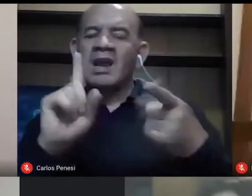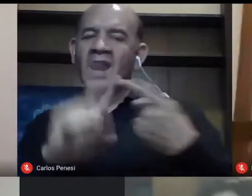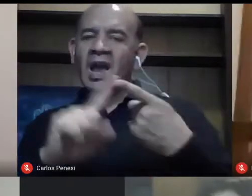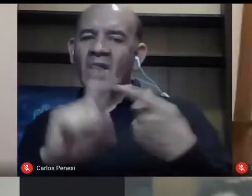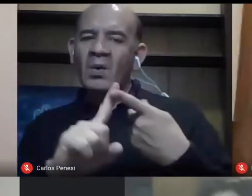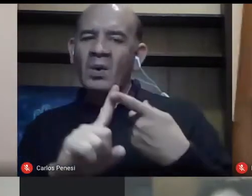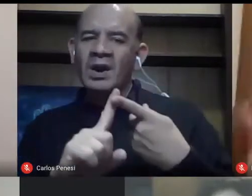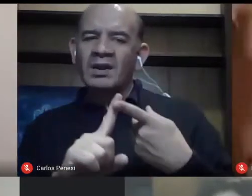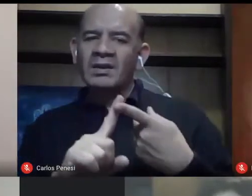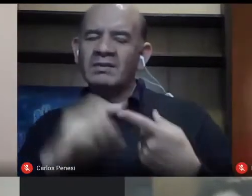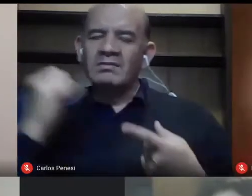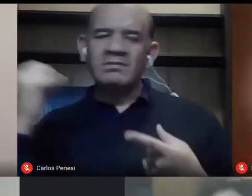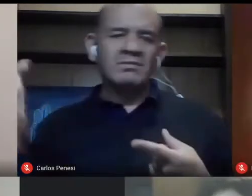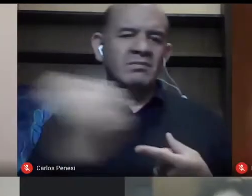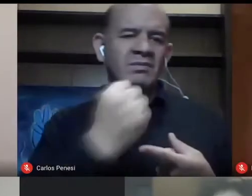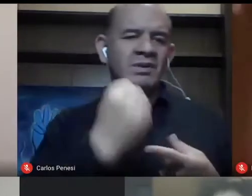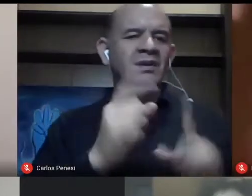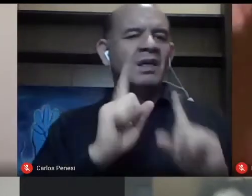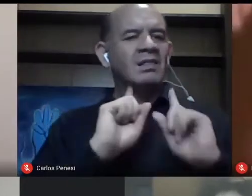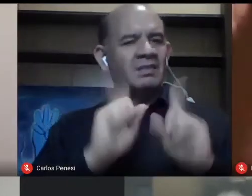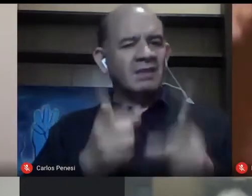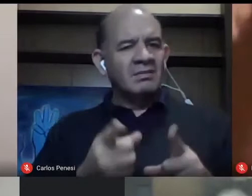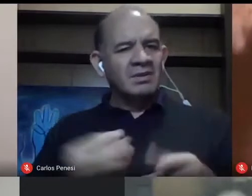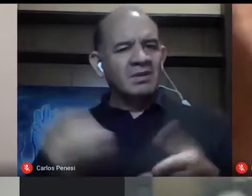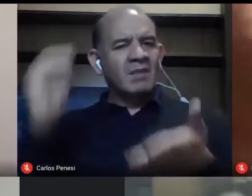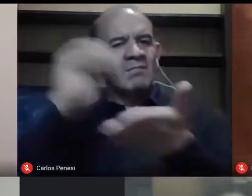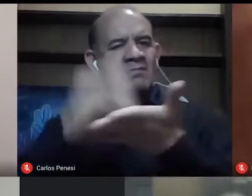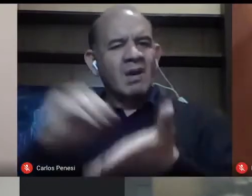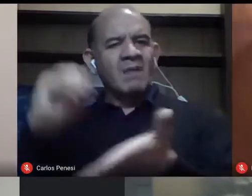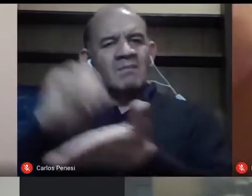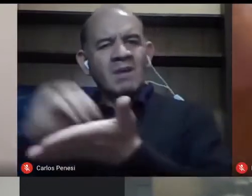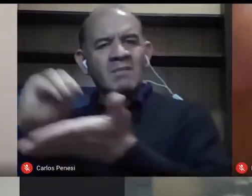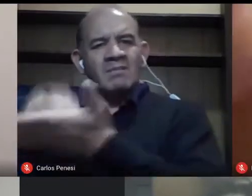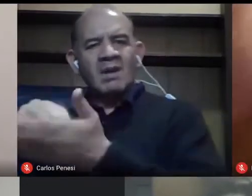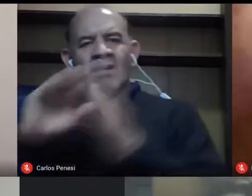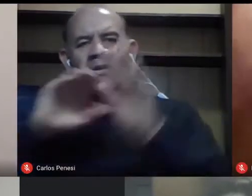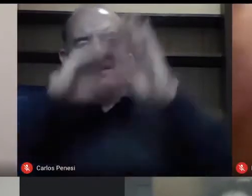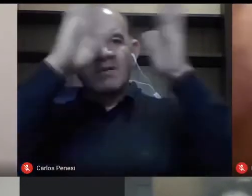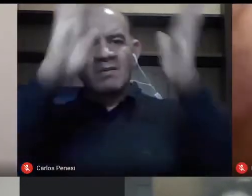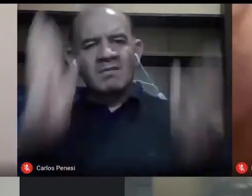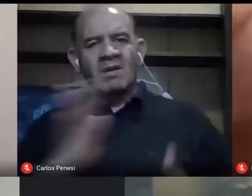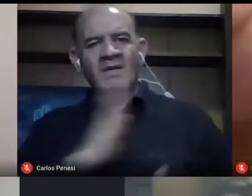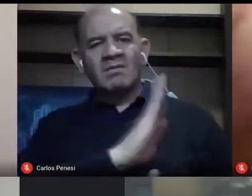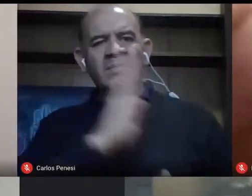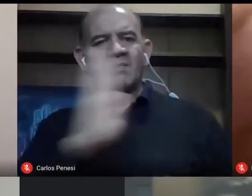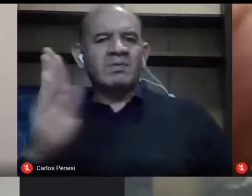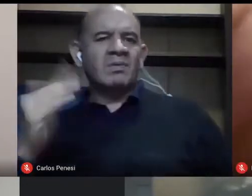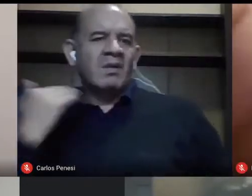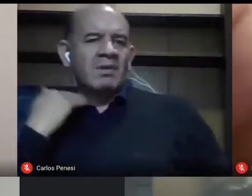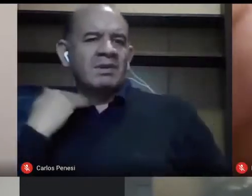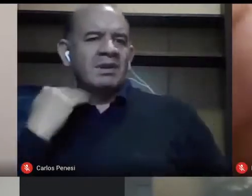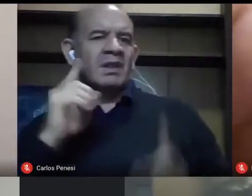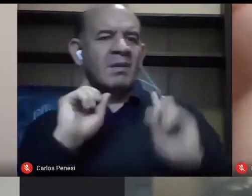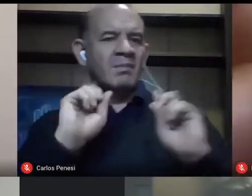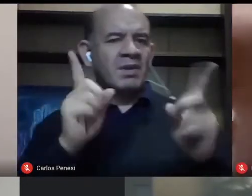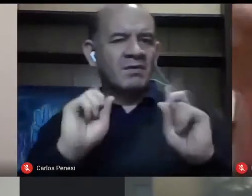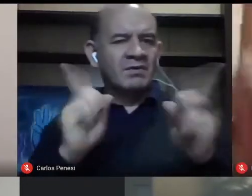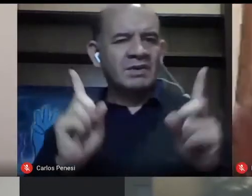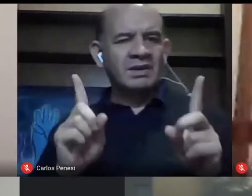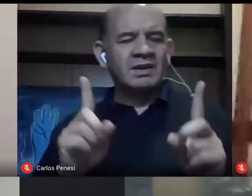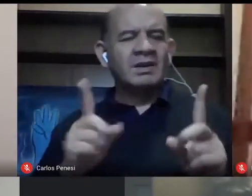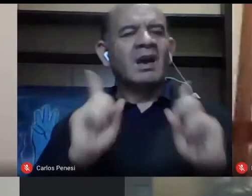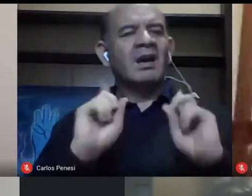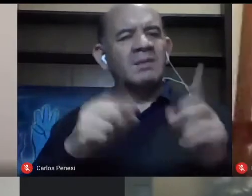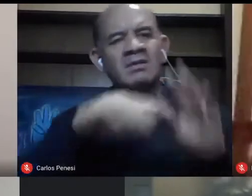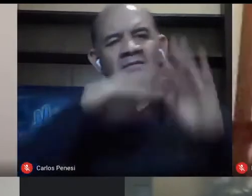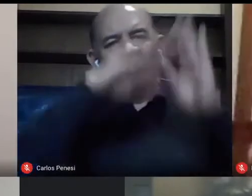ley. También se están sumando la Biblioteca de Maestros, hay una red universitaria que ya